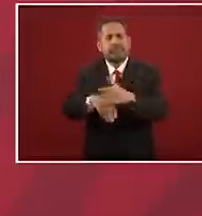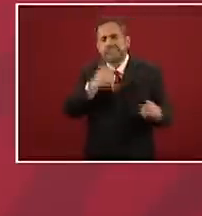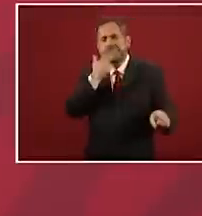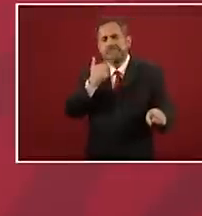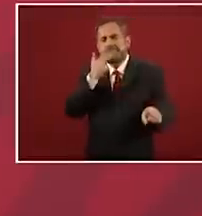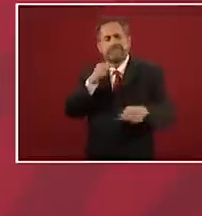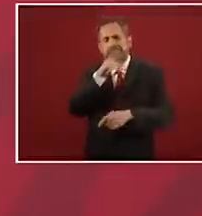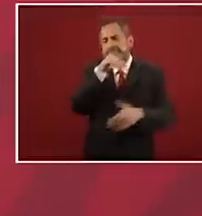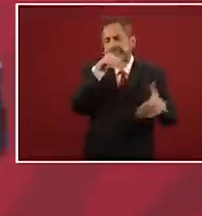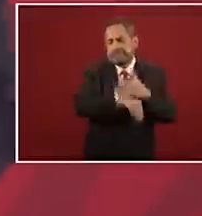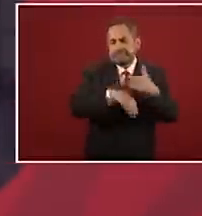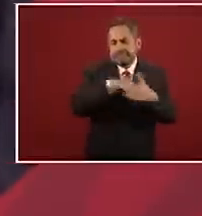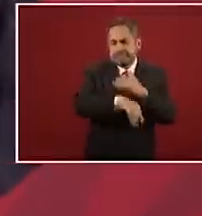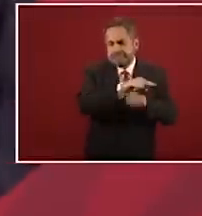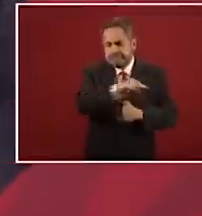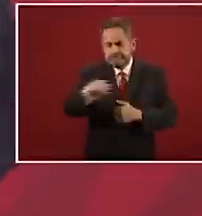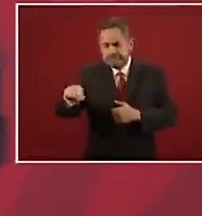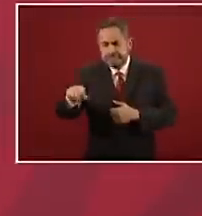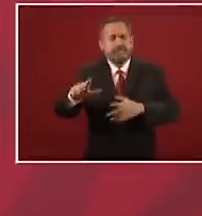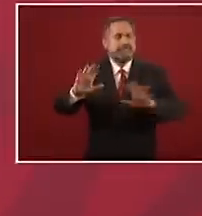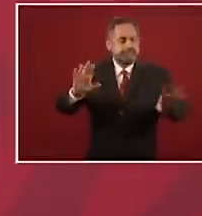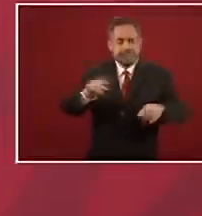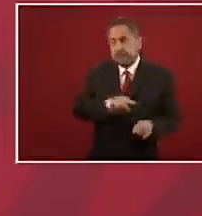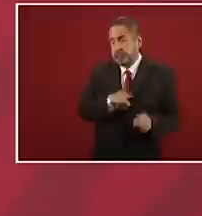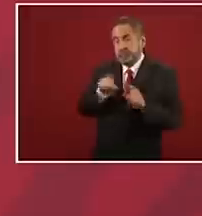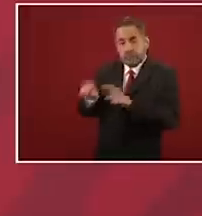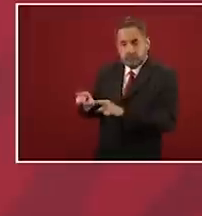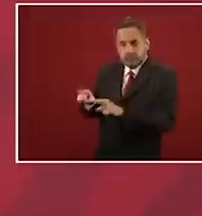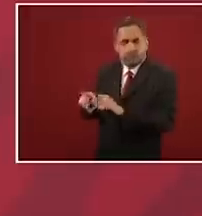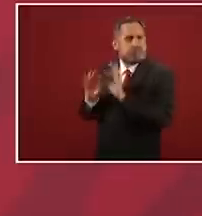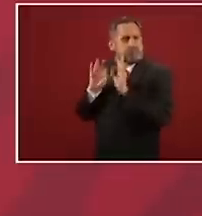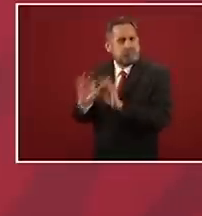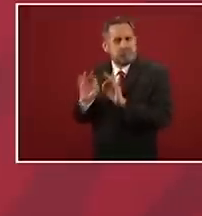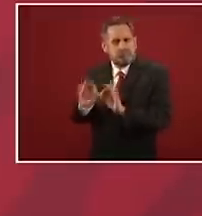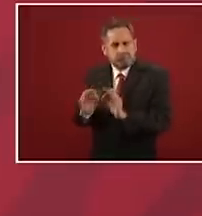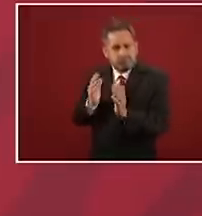y cuáles son los gobiernos que hemos tenido